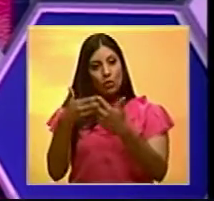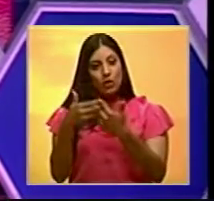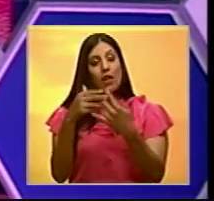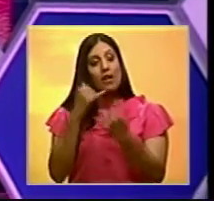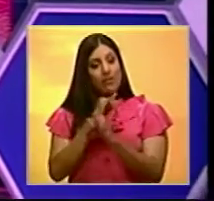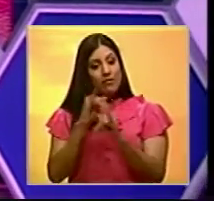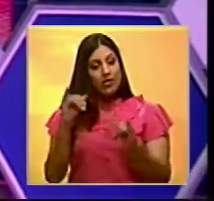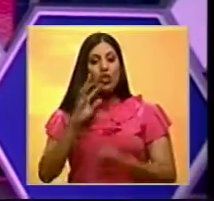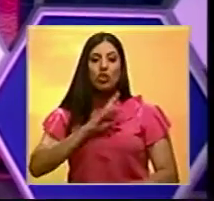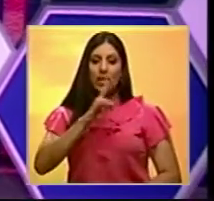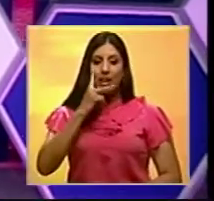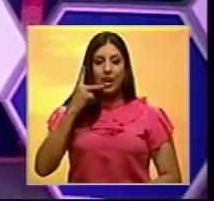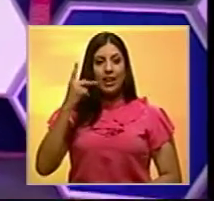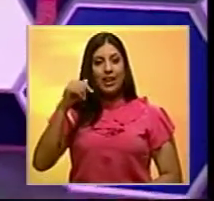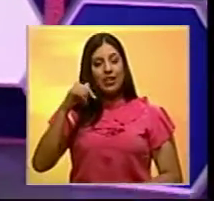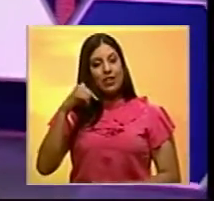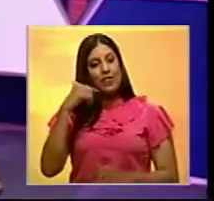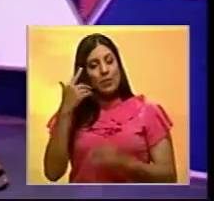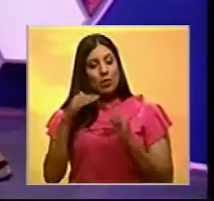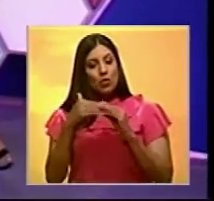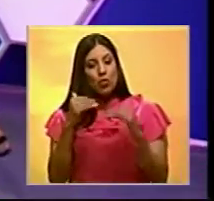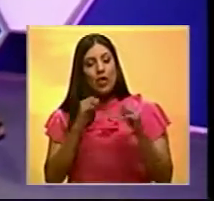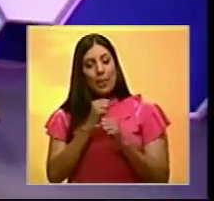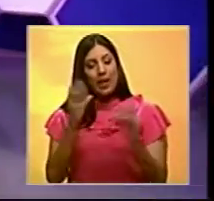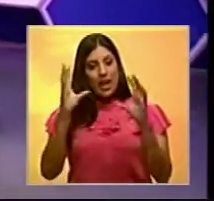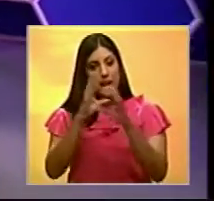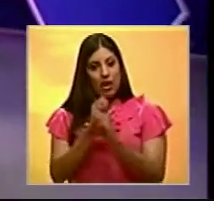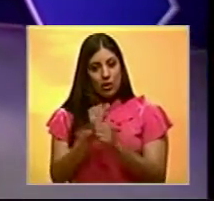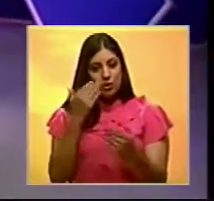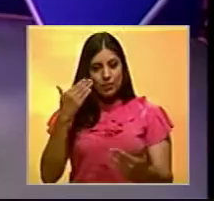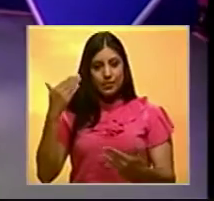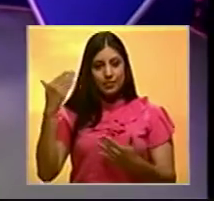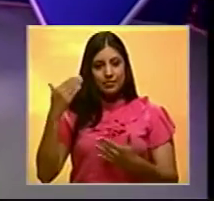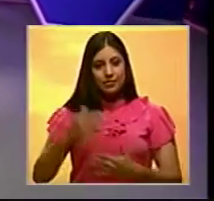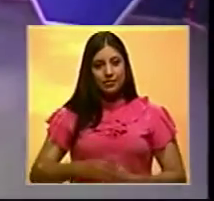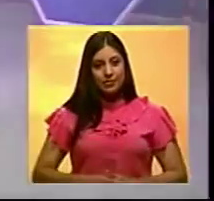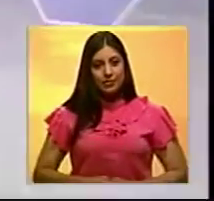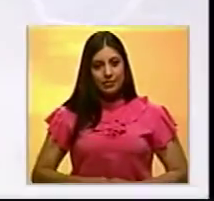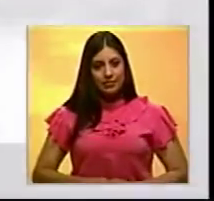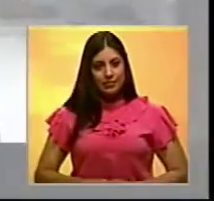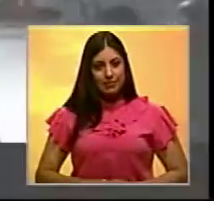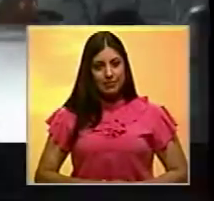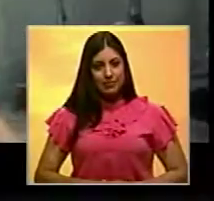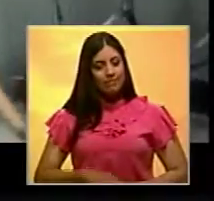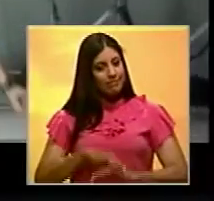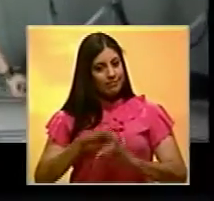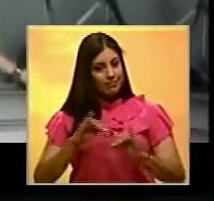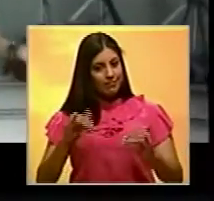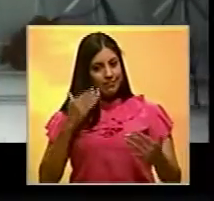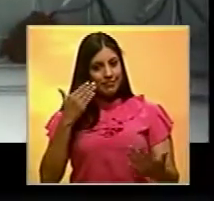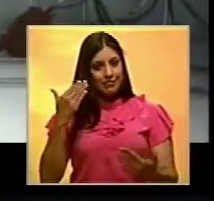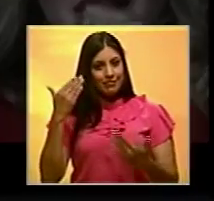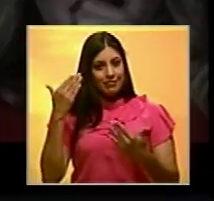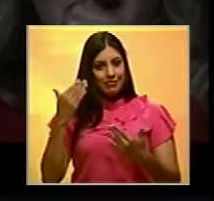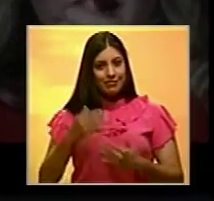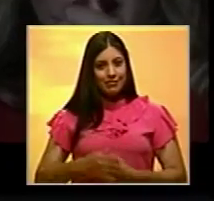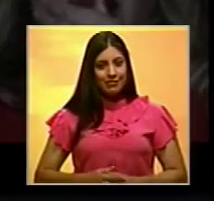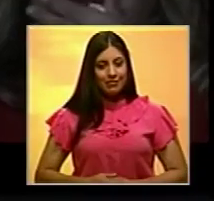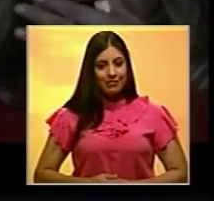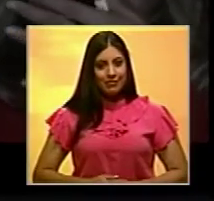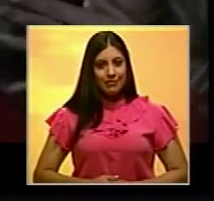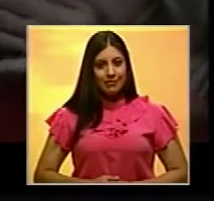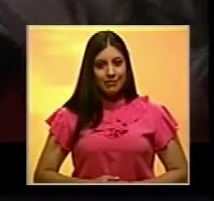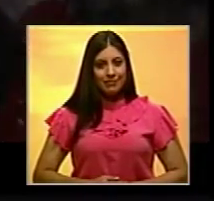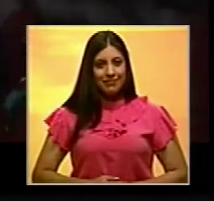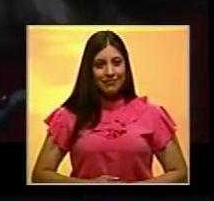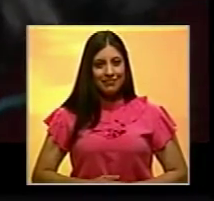Así llegamos al final. Soy Carolis Cuadros y los espero en una próxima emisión de su noticiero Venevisión. Muchos colores, cualquiera